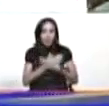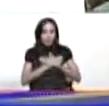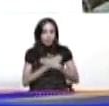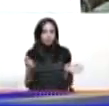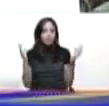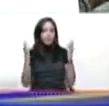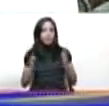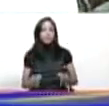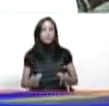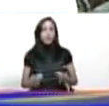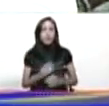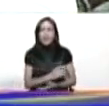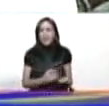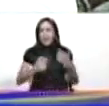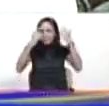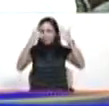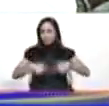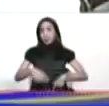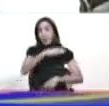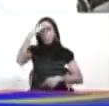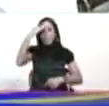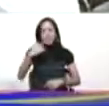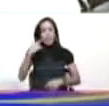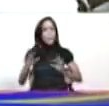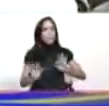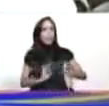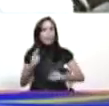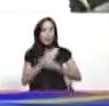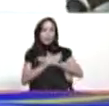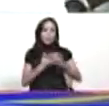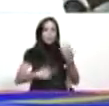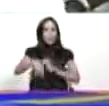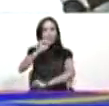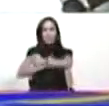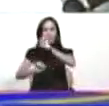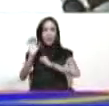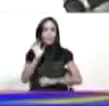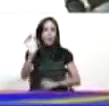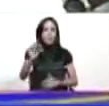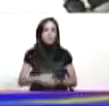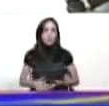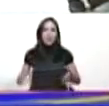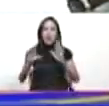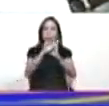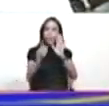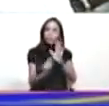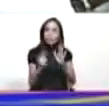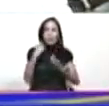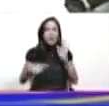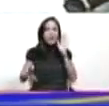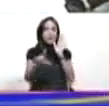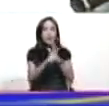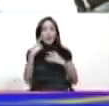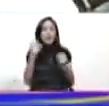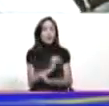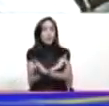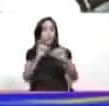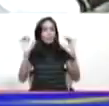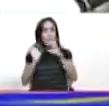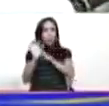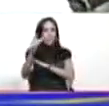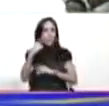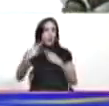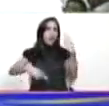y con una Fuerza Armada Nacional Bolivariana dispuesta a defender la Constitución, la independencia y